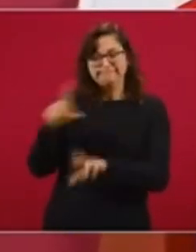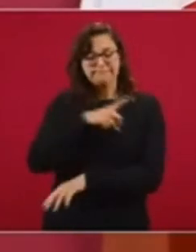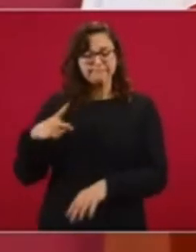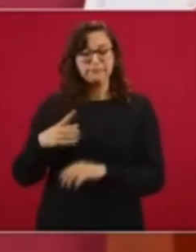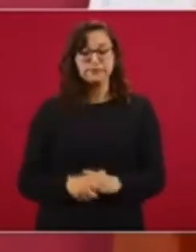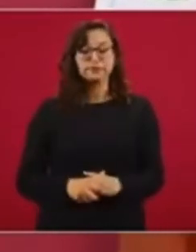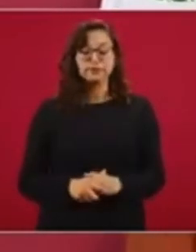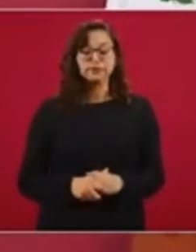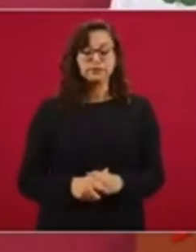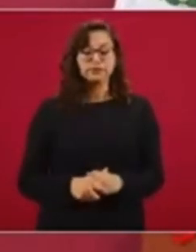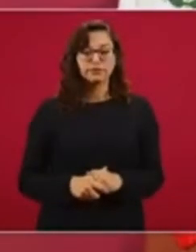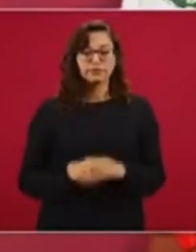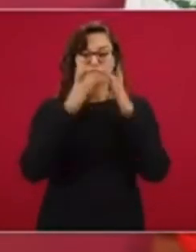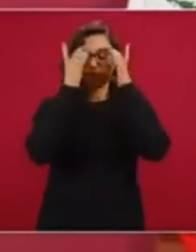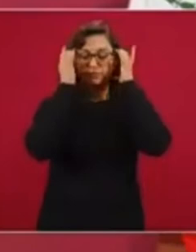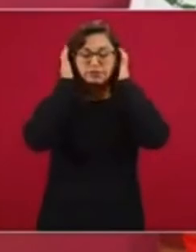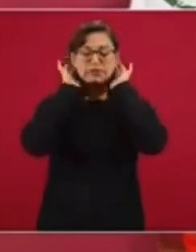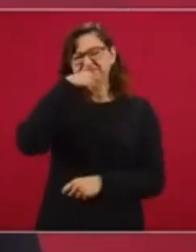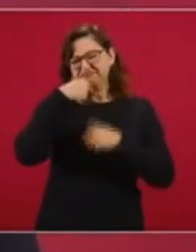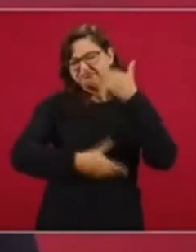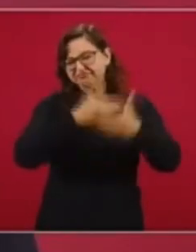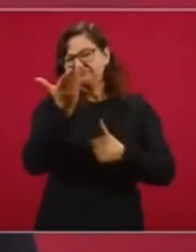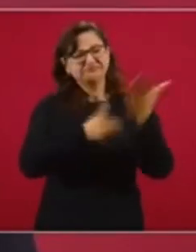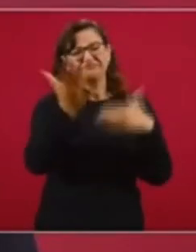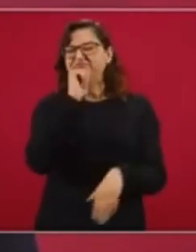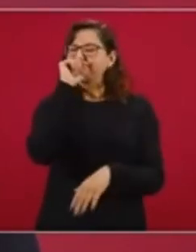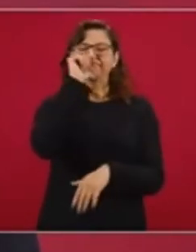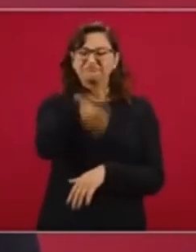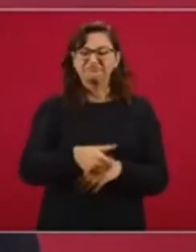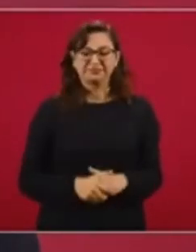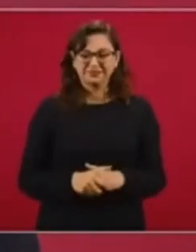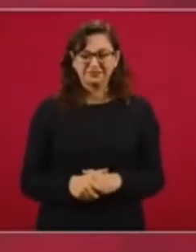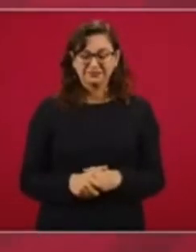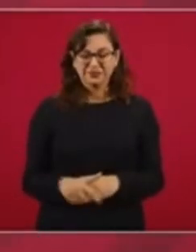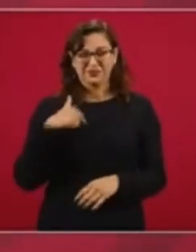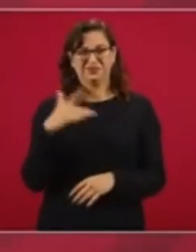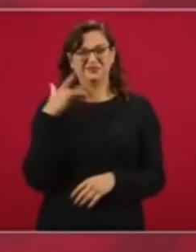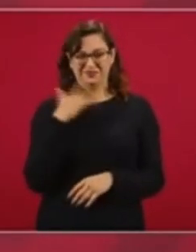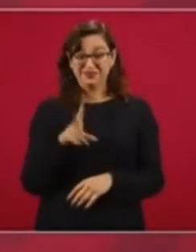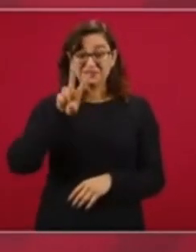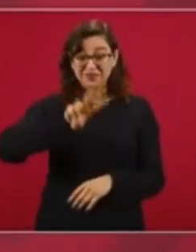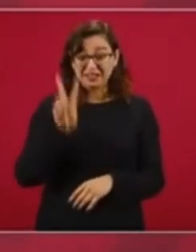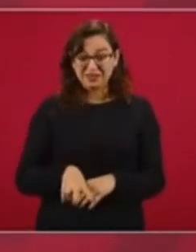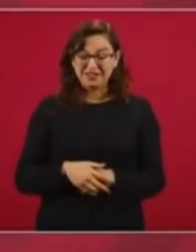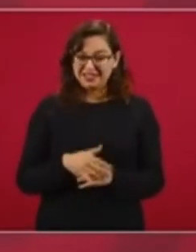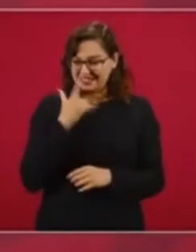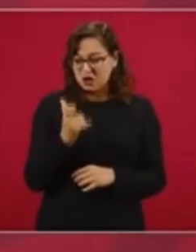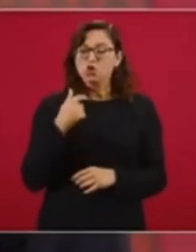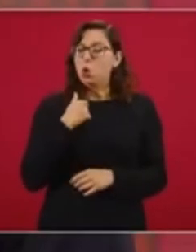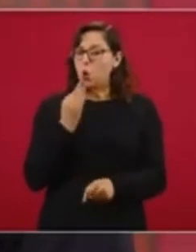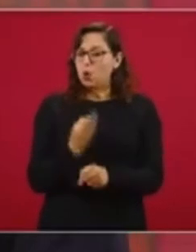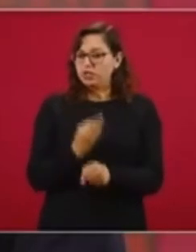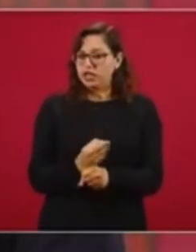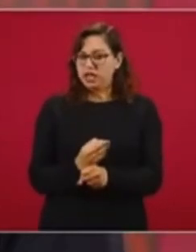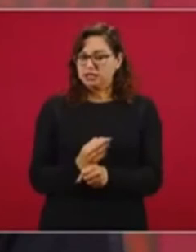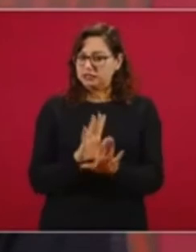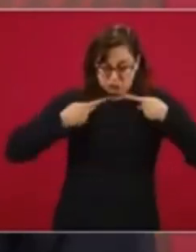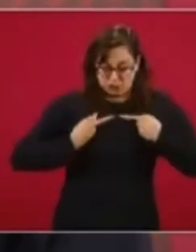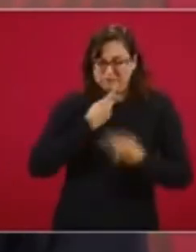No que me inconformo. Me llama mucho la atención que lo voy a decir nada más por esta ocasión. Dejo la